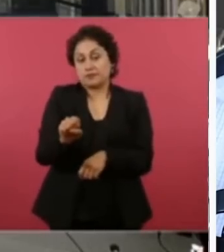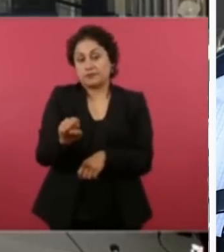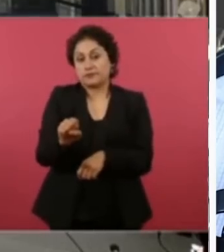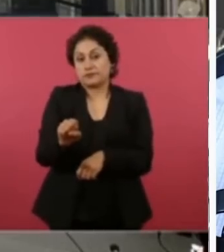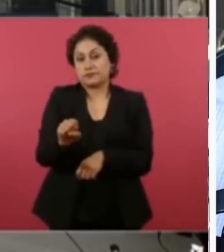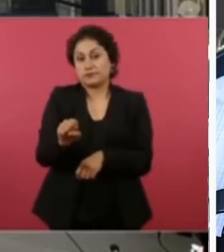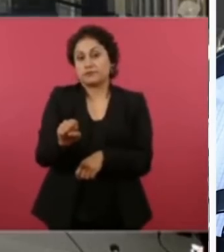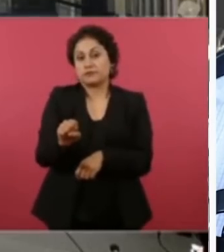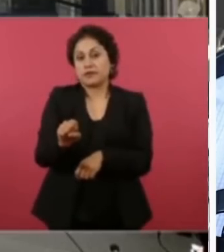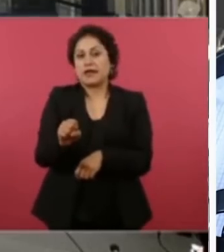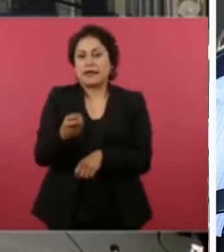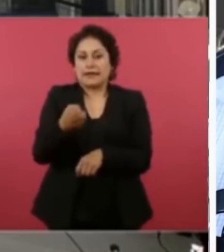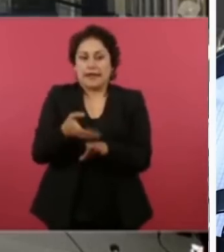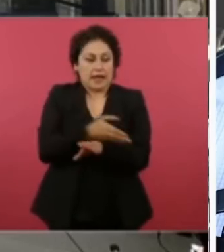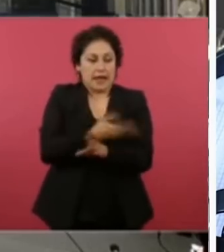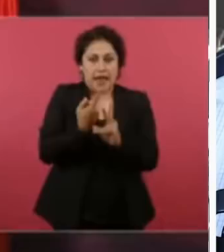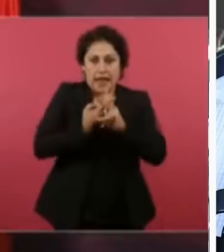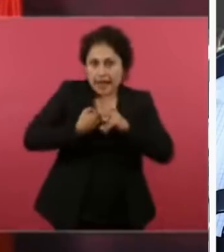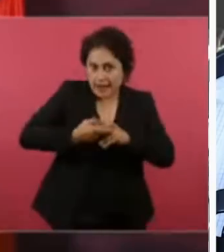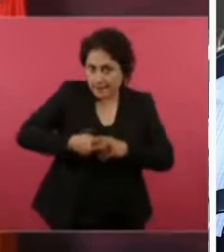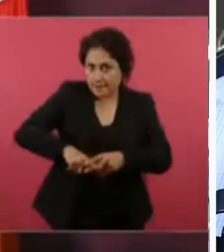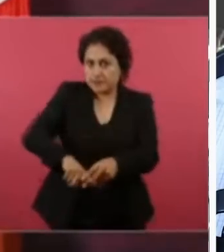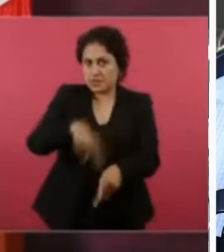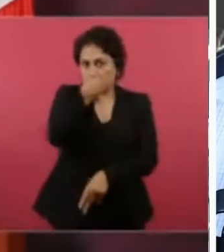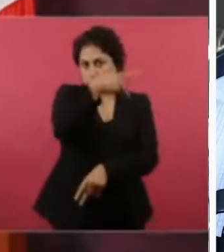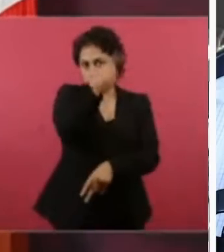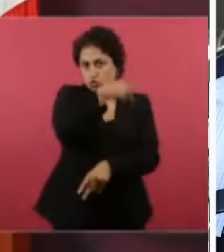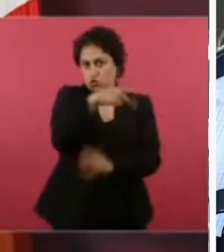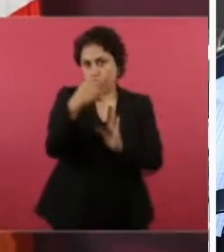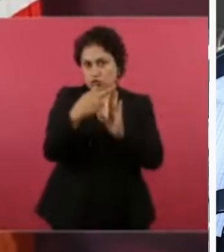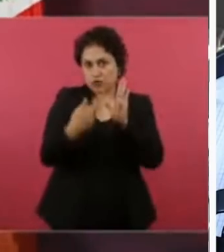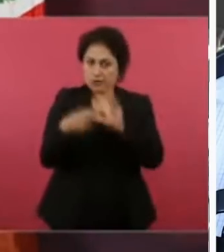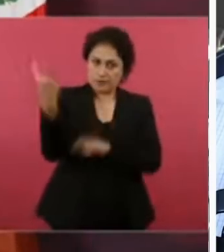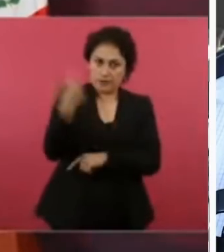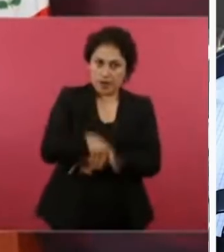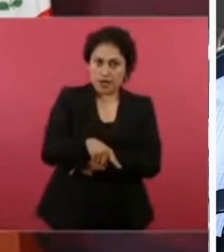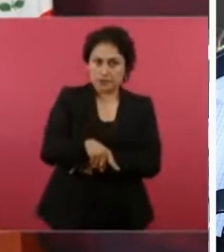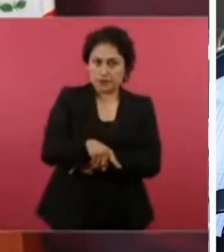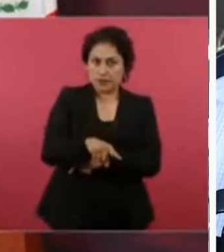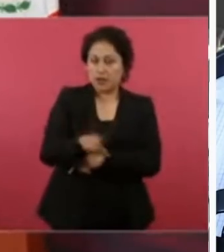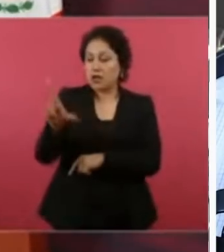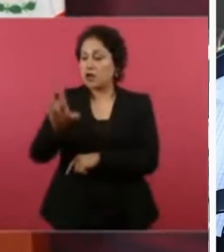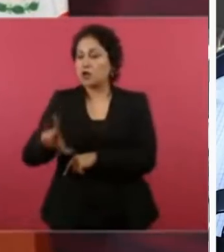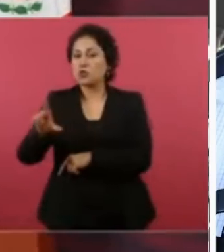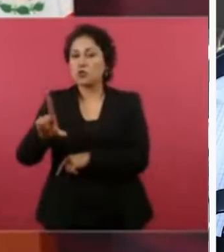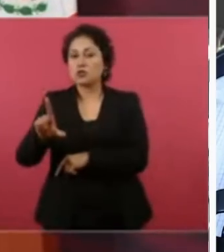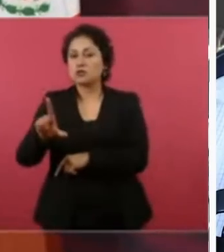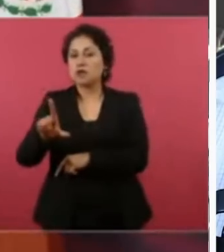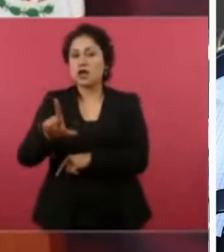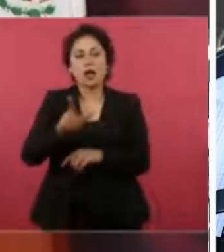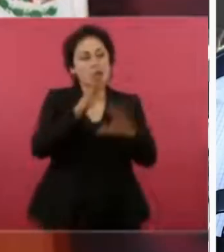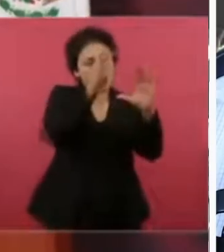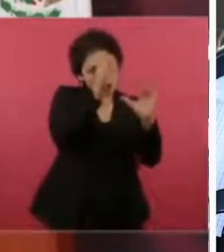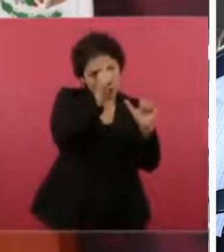iba a entrar en vigor estas medidas del presidente Trump. El lunes ya se llegó al acuerdo